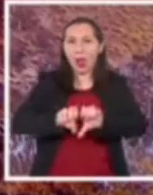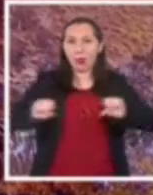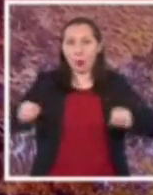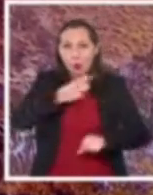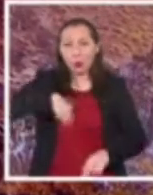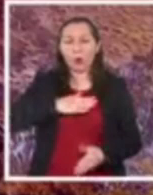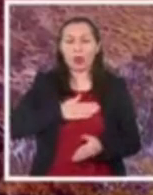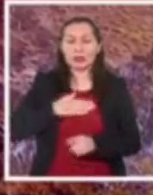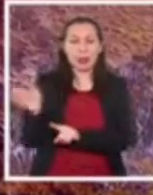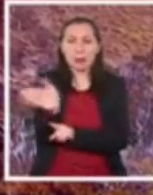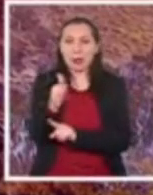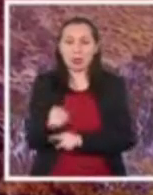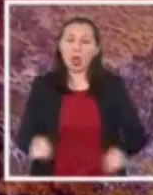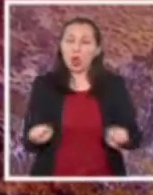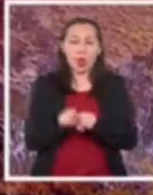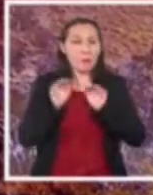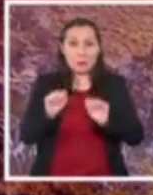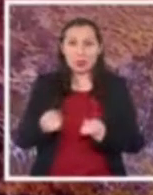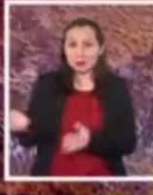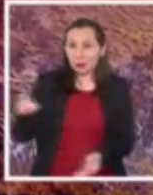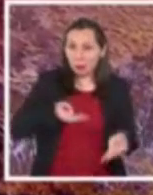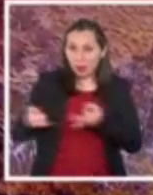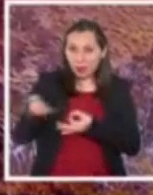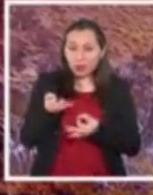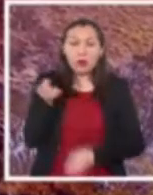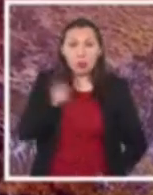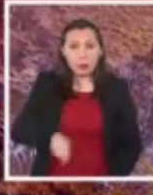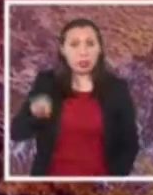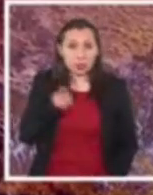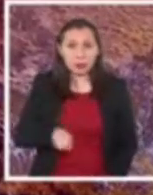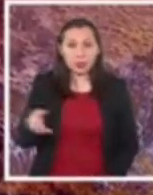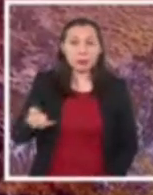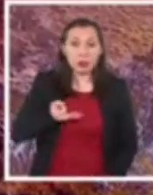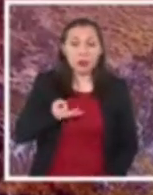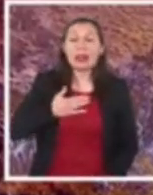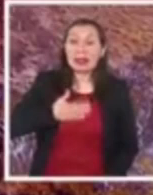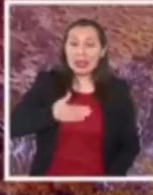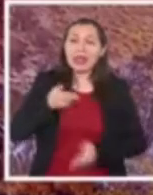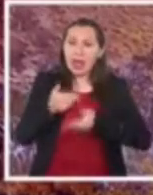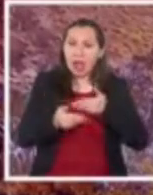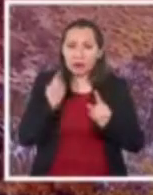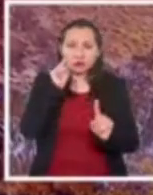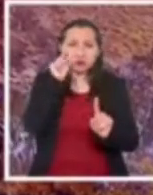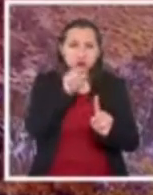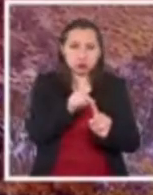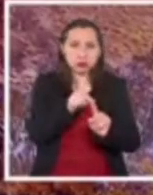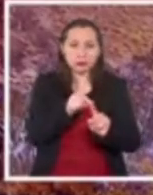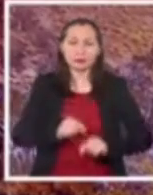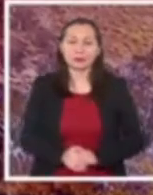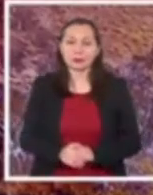patria tal como me han manifestado en reiteradas ocasiones la voluntad de avanzar En esa dirección